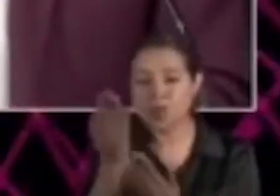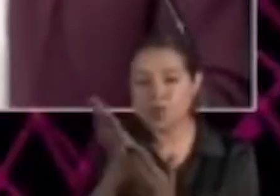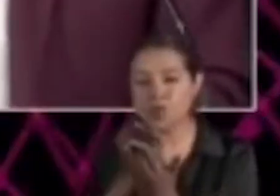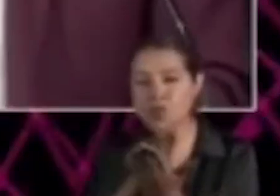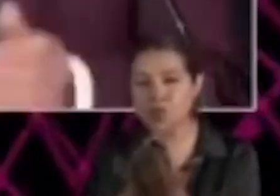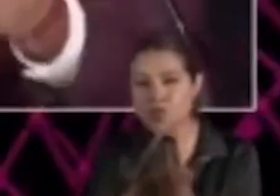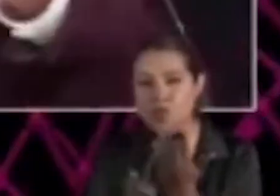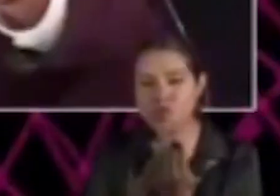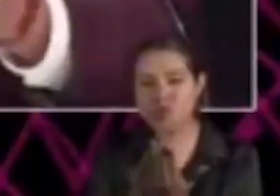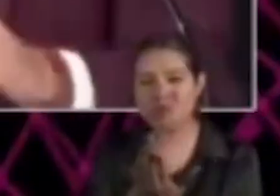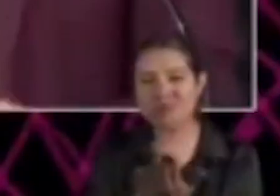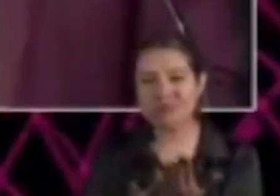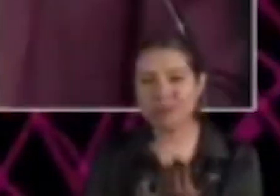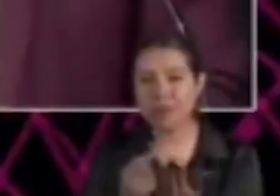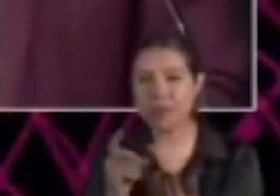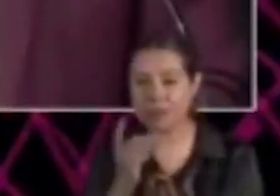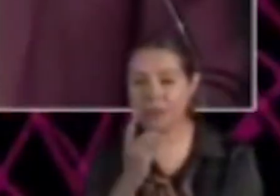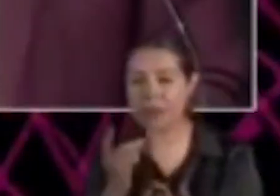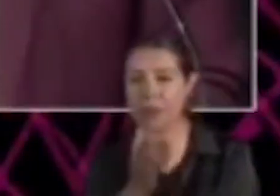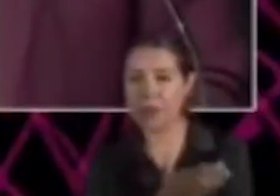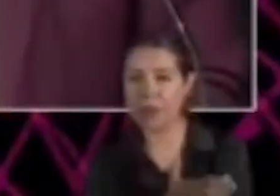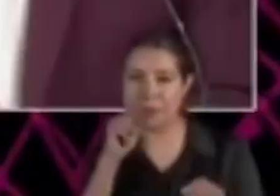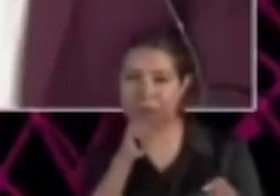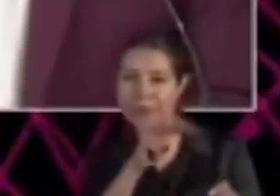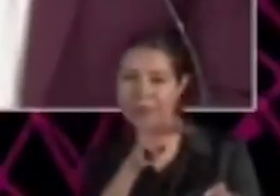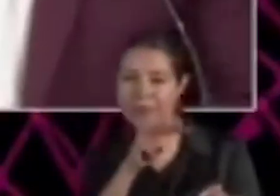maquillados Ya lo comentó mi compañera hace un rato s